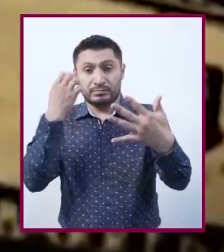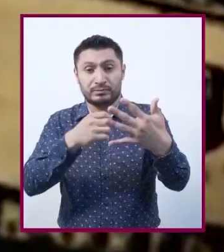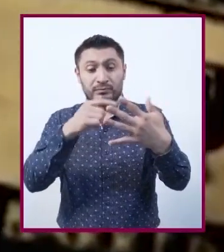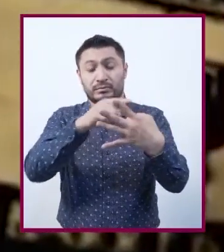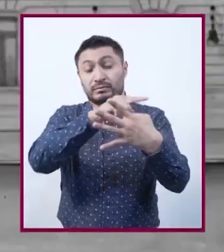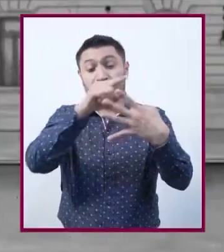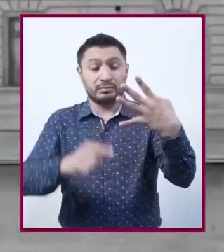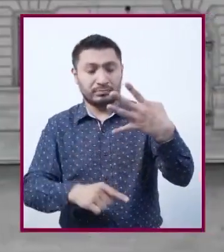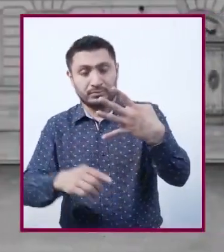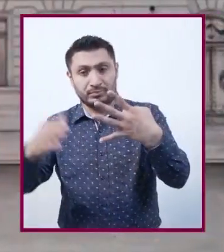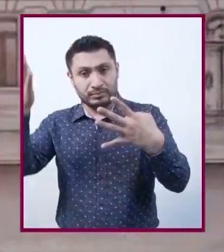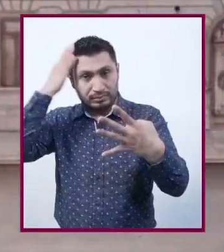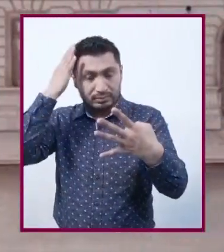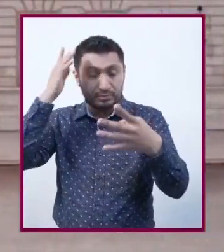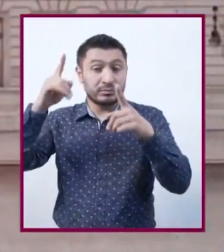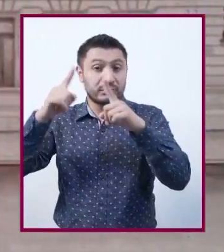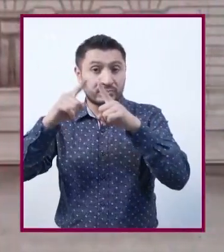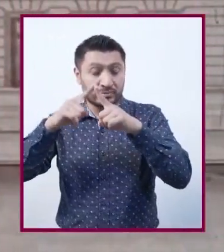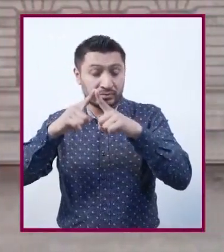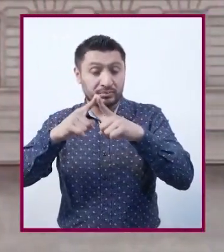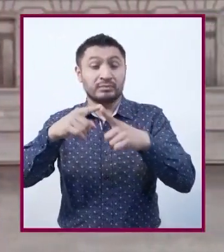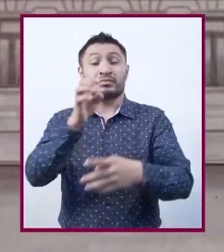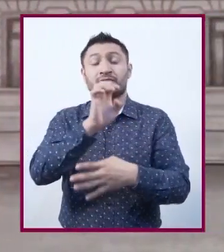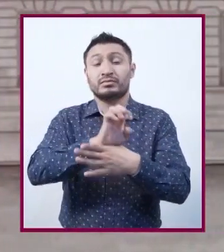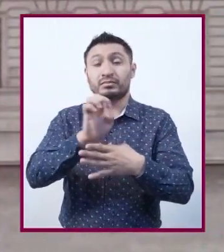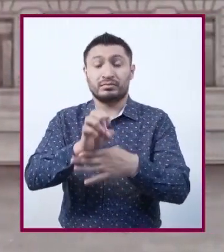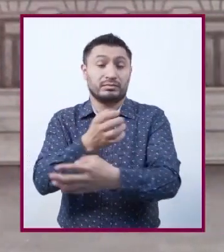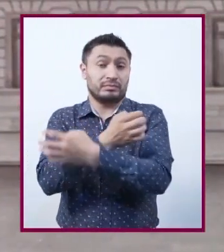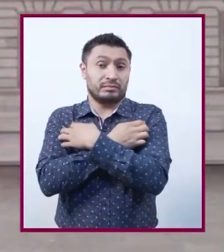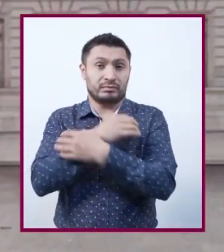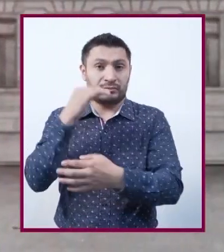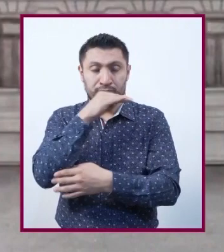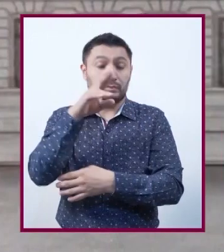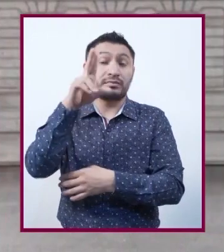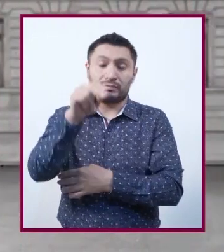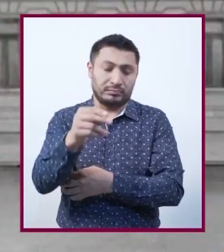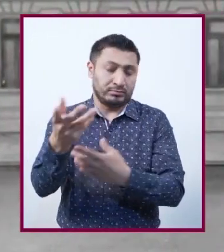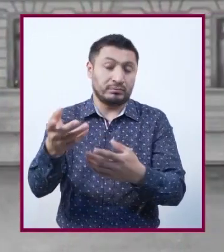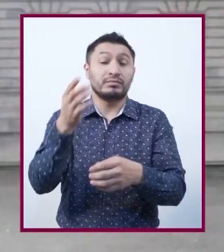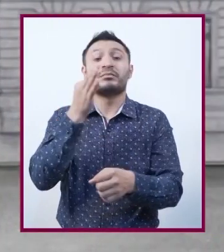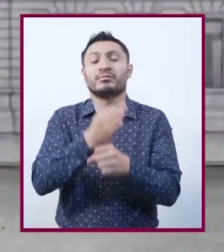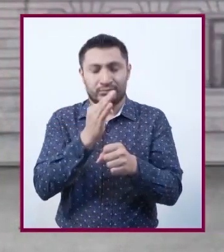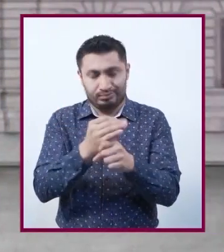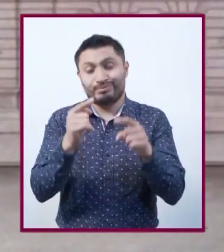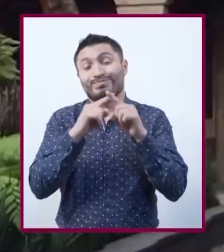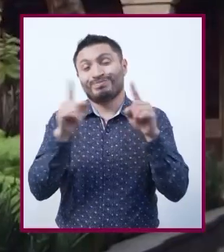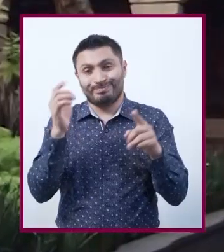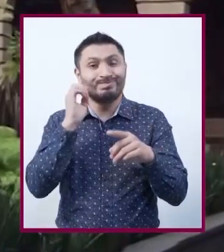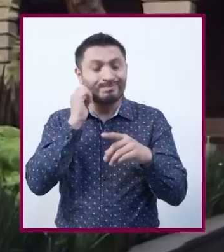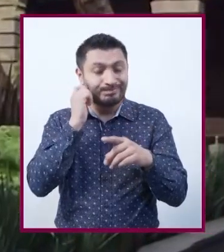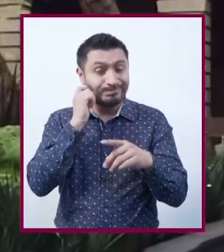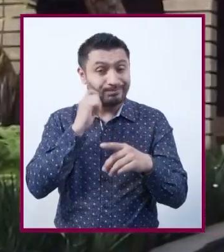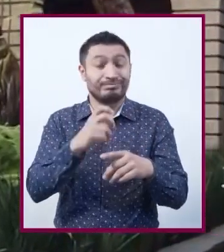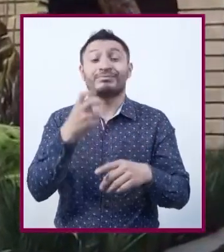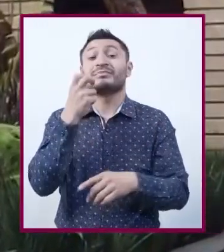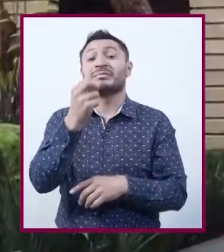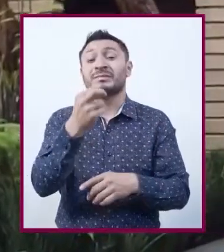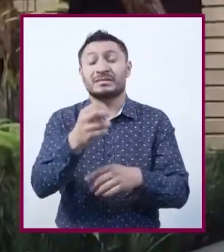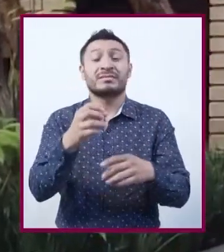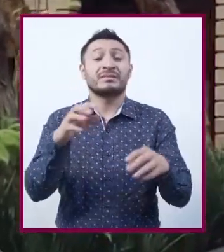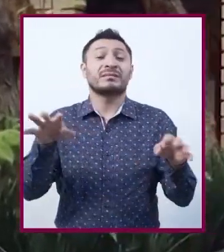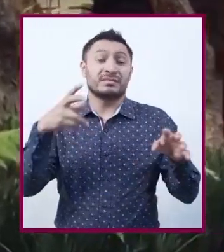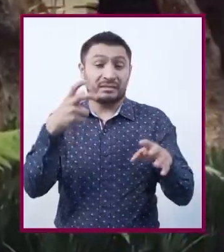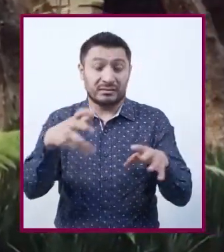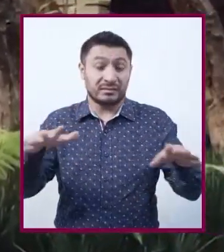la Iglesia, de tal suerte que la educación no era laica, como sí lo es en nuestros tiempos. Esta situación cambió con